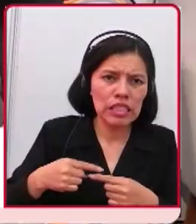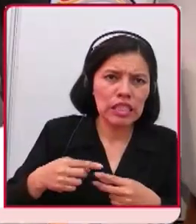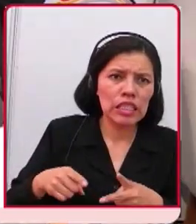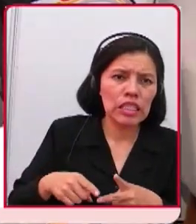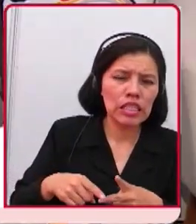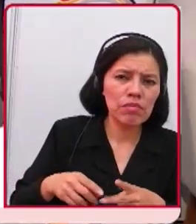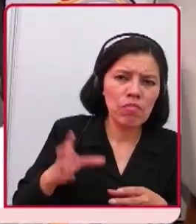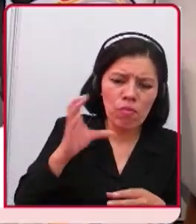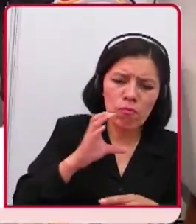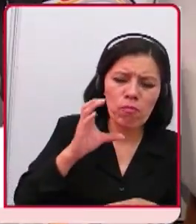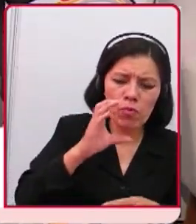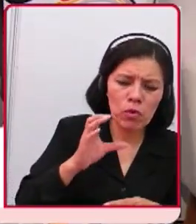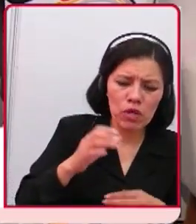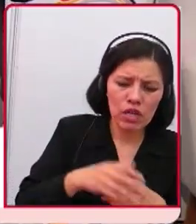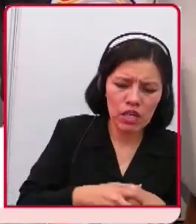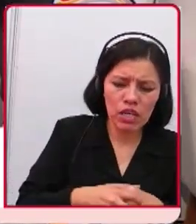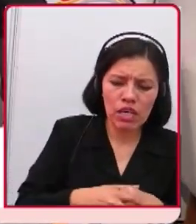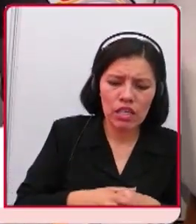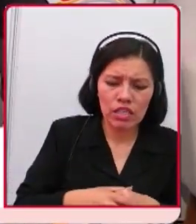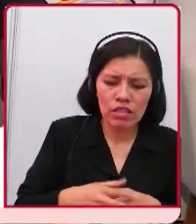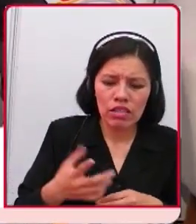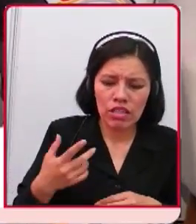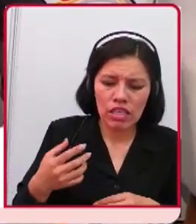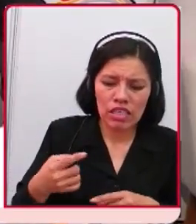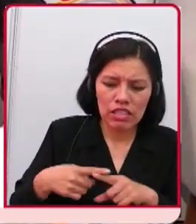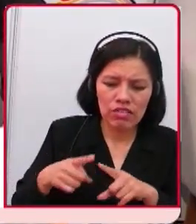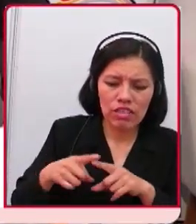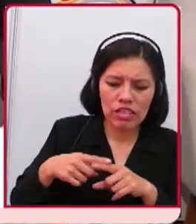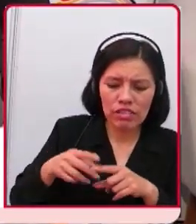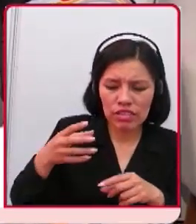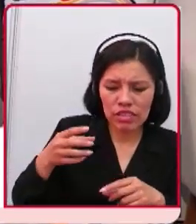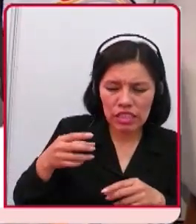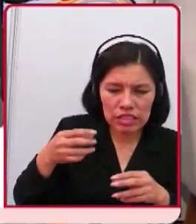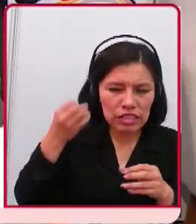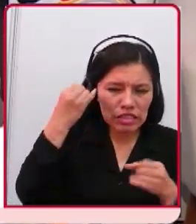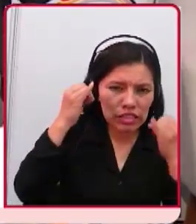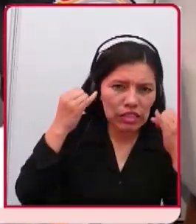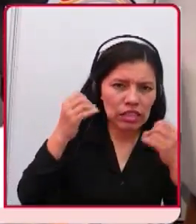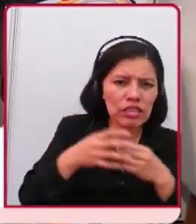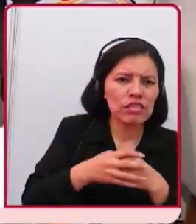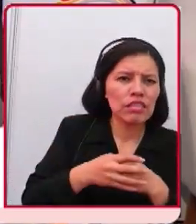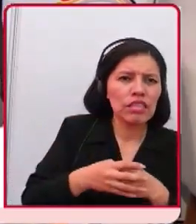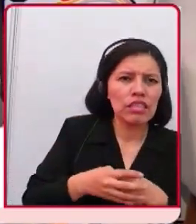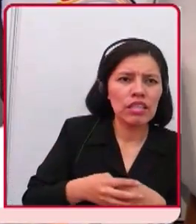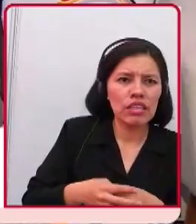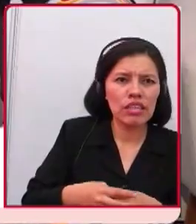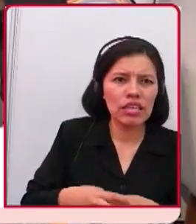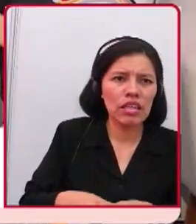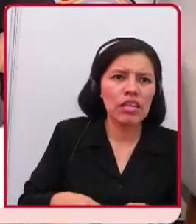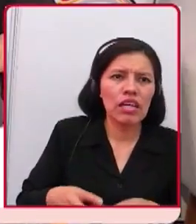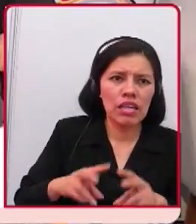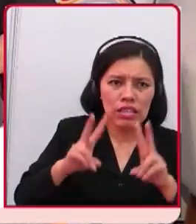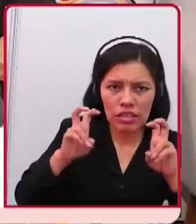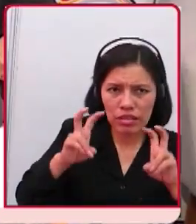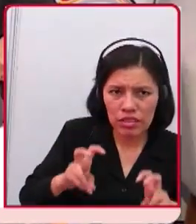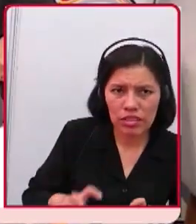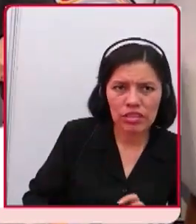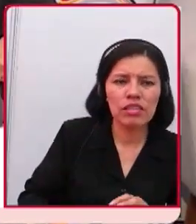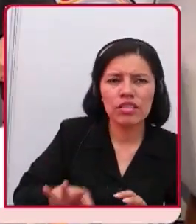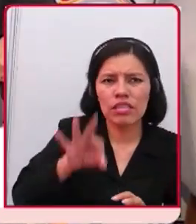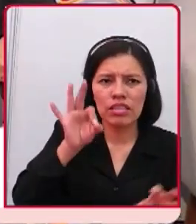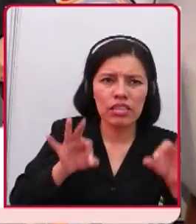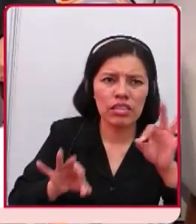variables, buscando que el sistema, una vez que tiene definidas algunas circunstancias, se vaya retroalimentando y se vaya corrigiendo, y eso al final